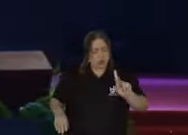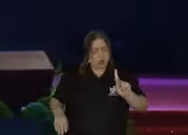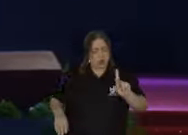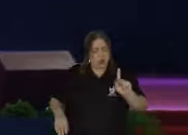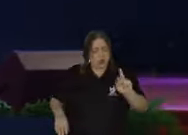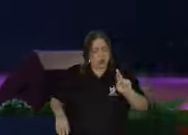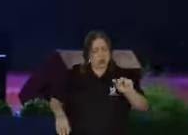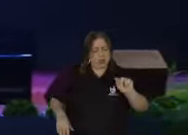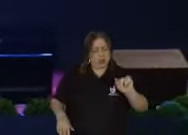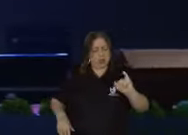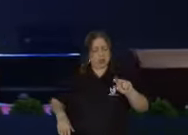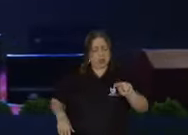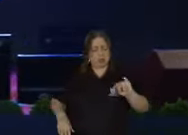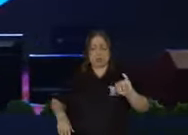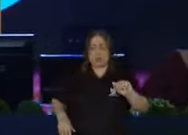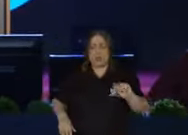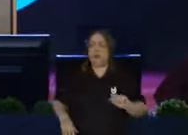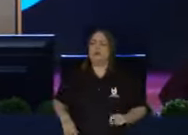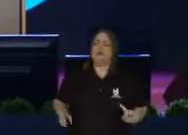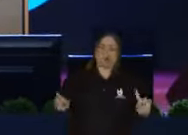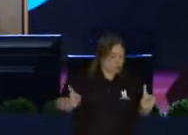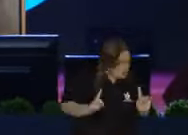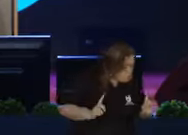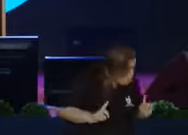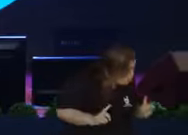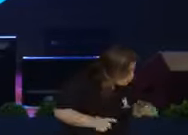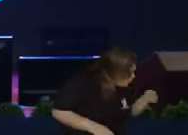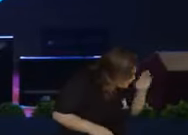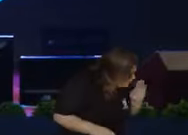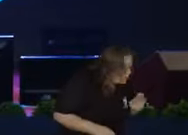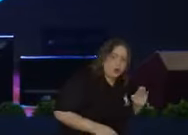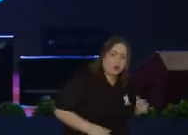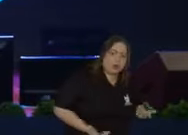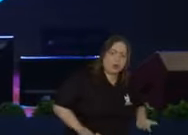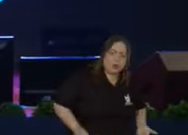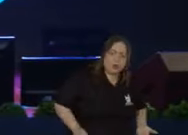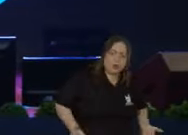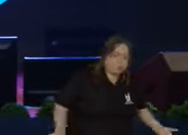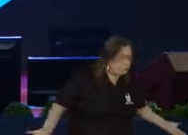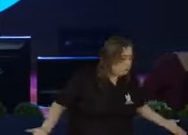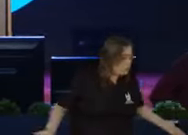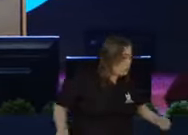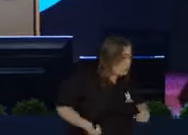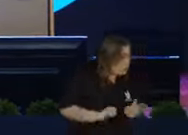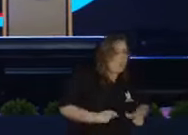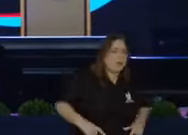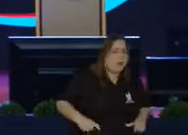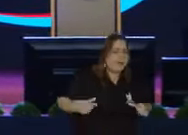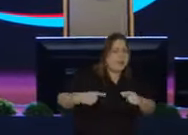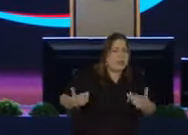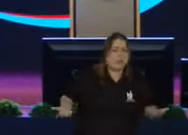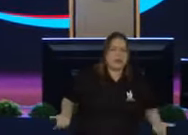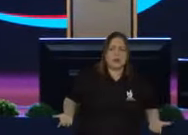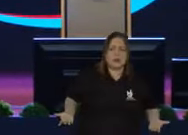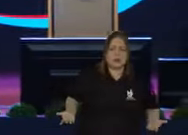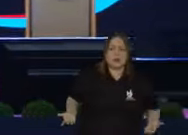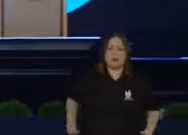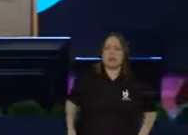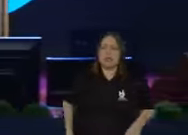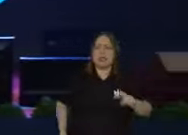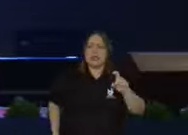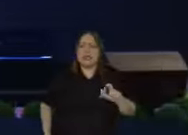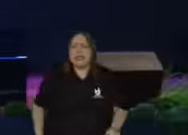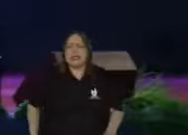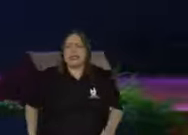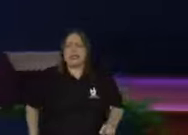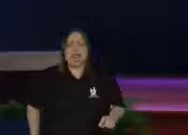argumentación. ¿Dónde? ¿Dónde? ¿Dónde está Dios? Y yo digo, íbamos a vivir como dijo Job. Nos pasó lo bueno,